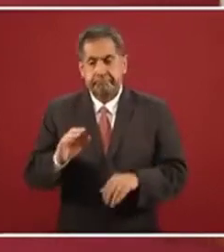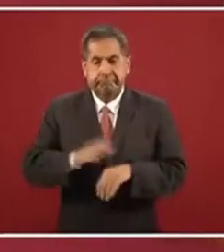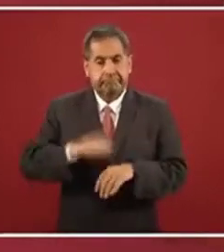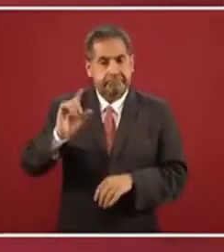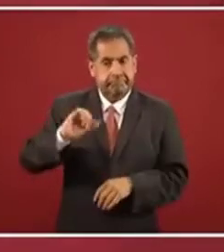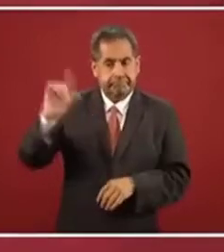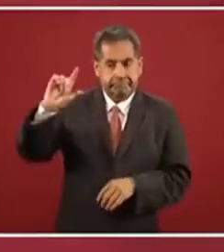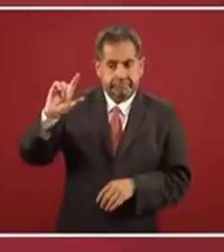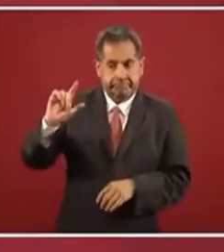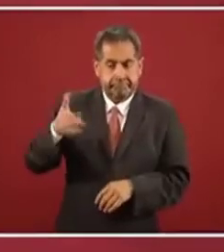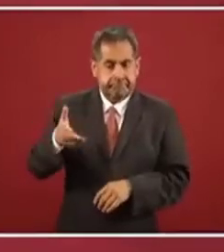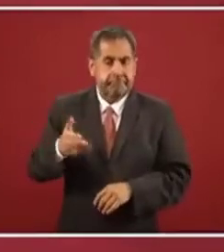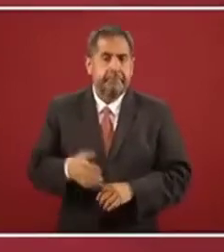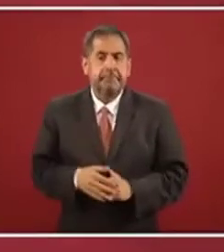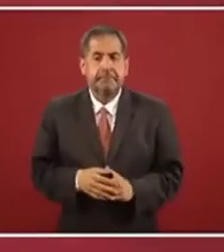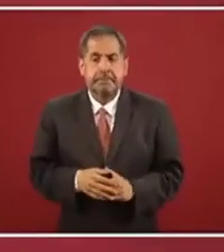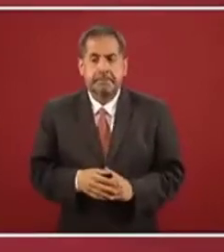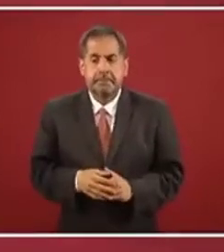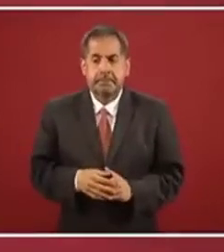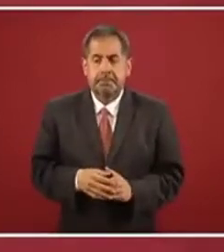profesional,